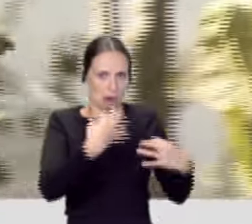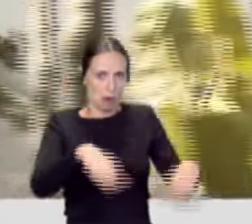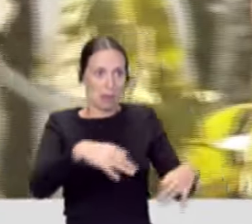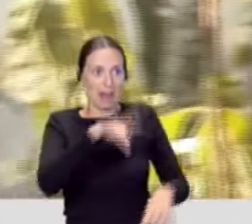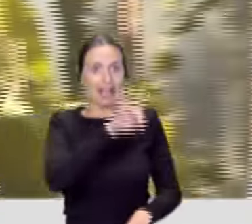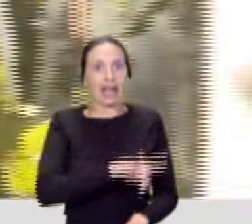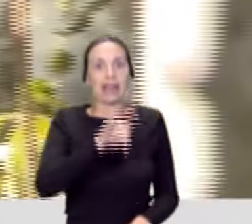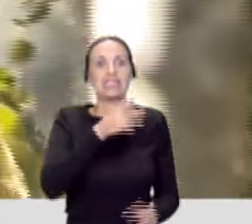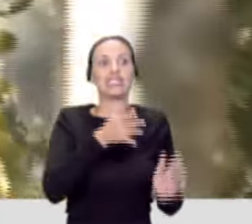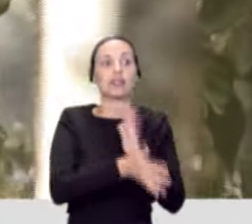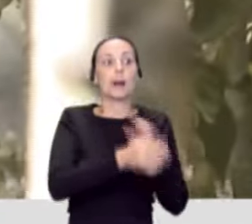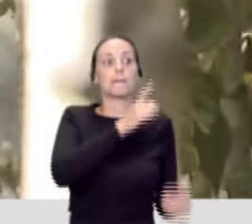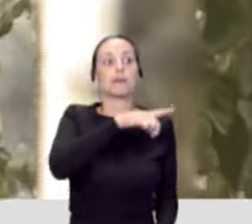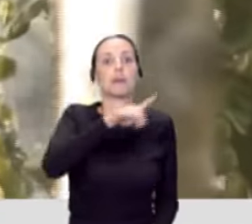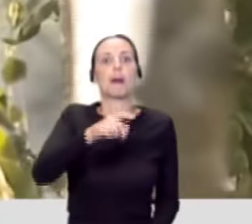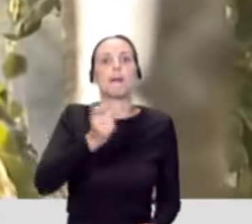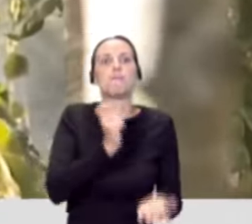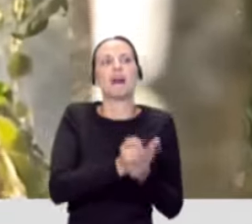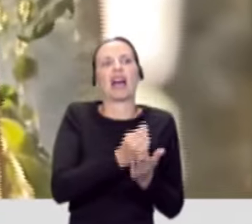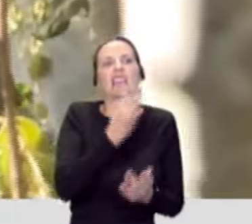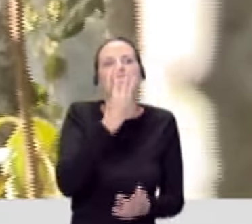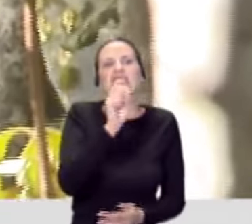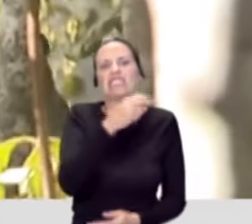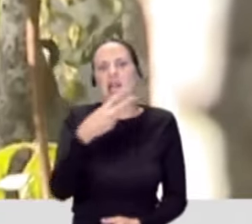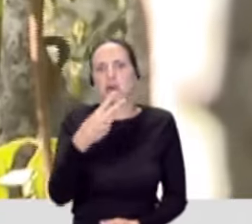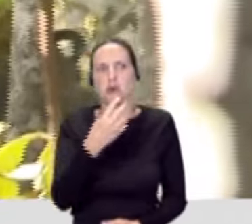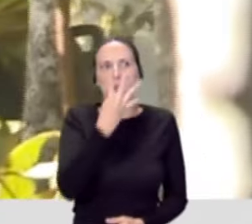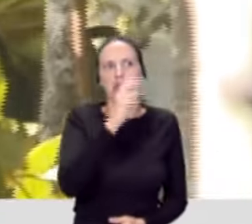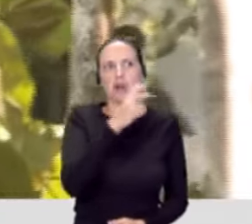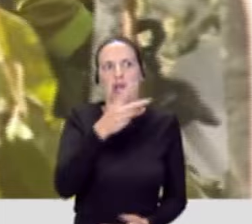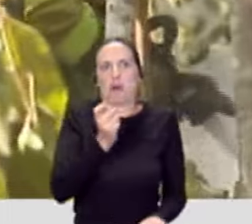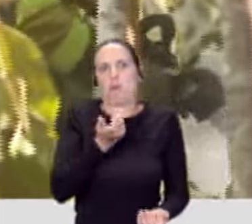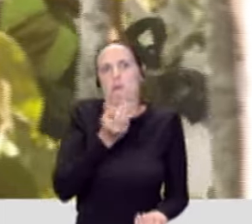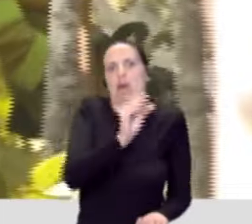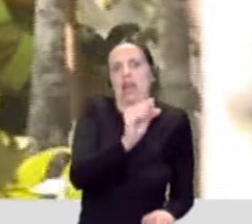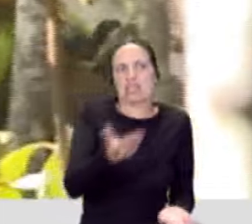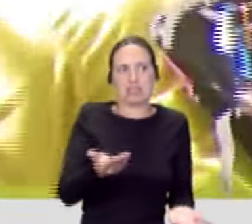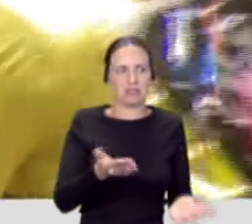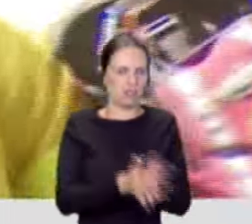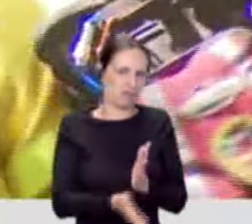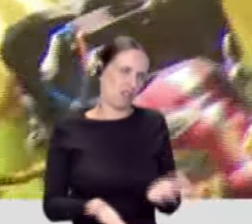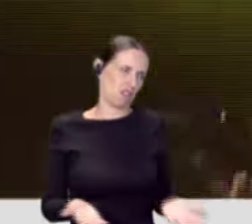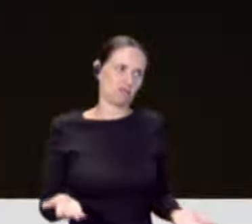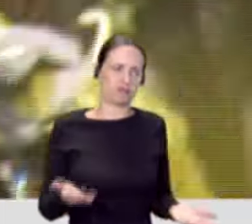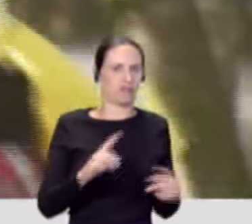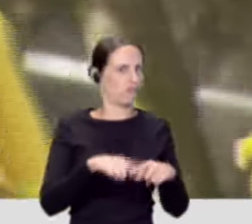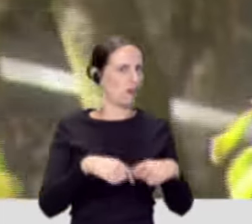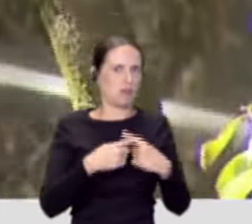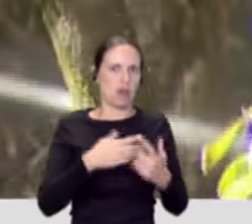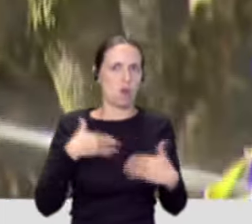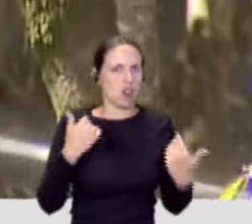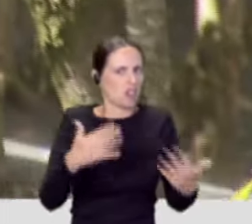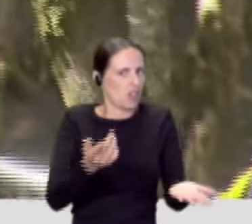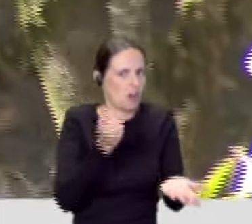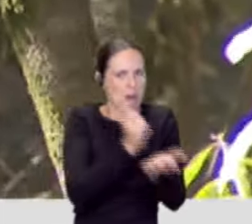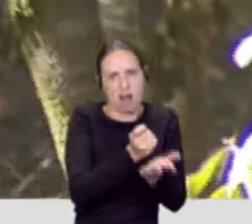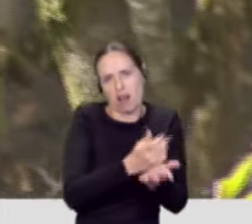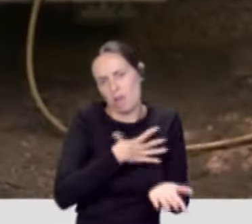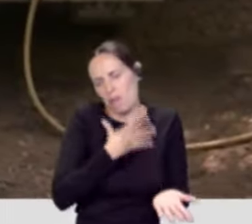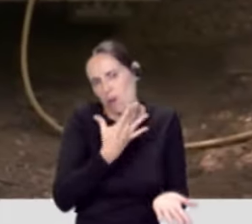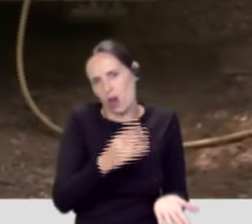4 euros al mes. Eso la verdad es que lo puede soportar cualquier economía familiar, y por